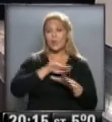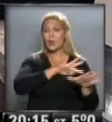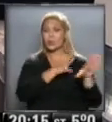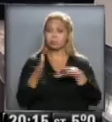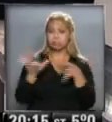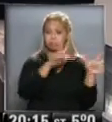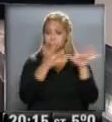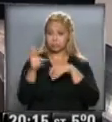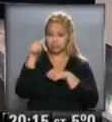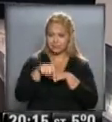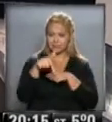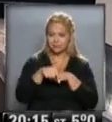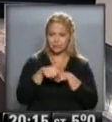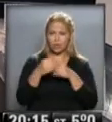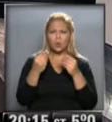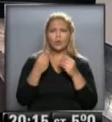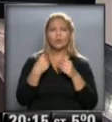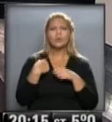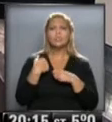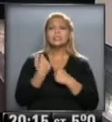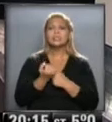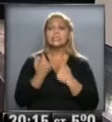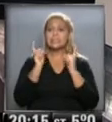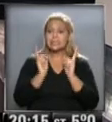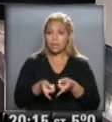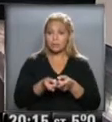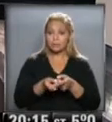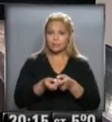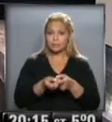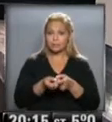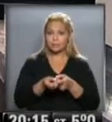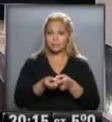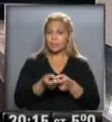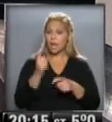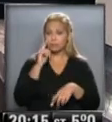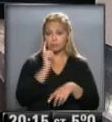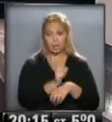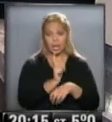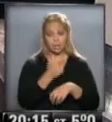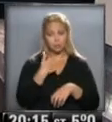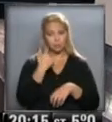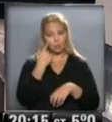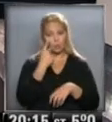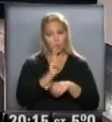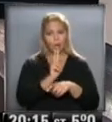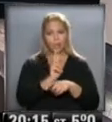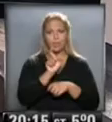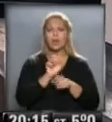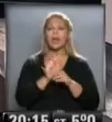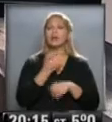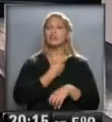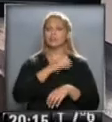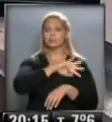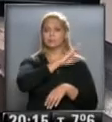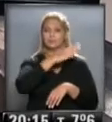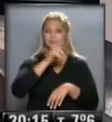su protagonismo en el día de hoy, dejando muy baja sensación térmica, también está dejando un aviso de alerta que continúa vigente para la costa sur